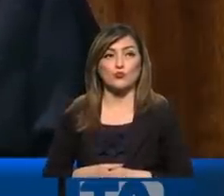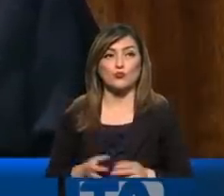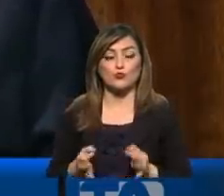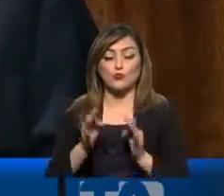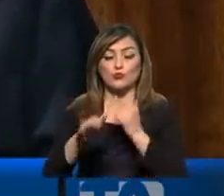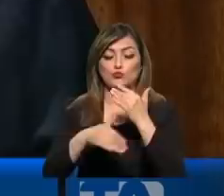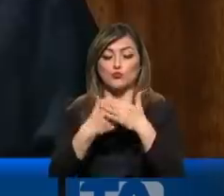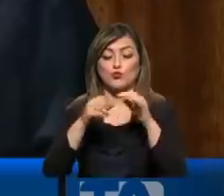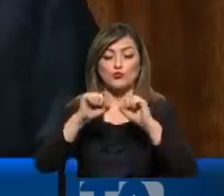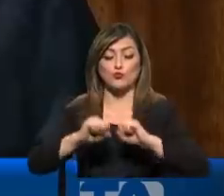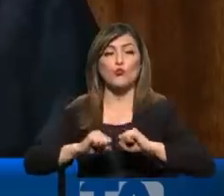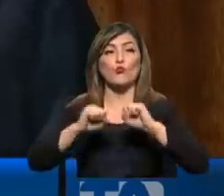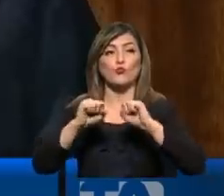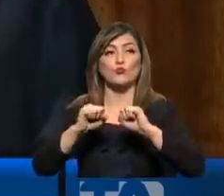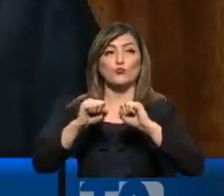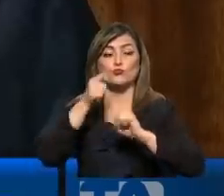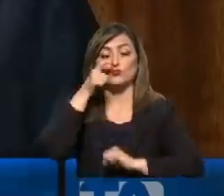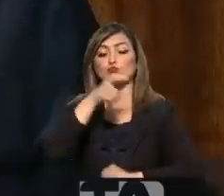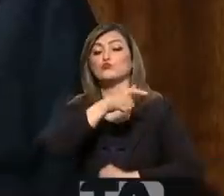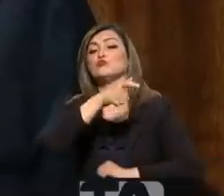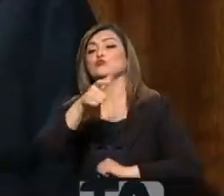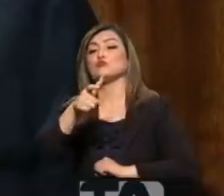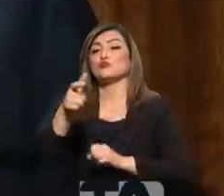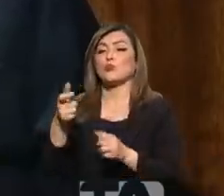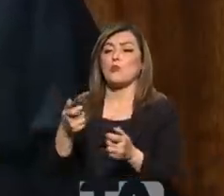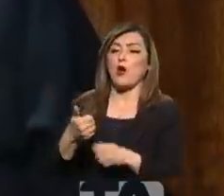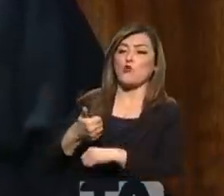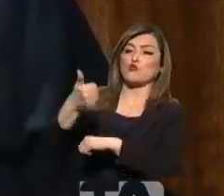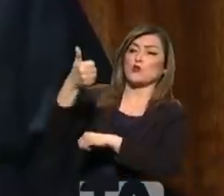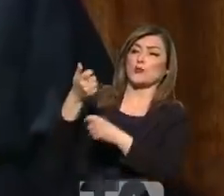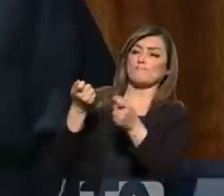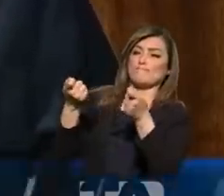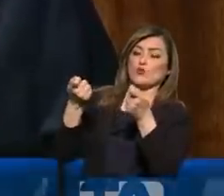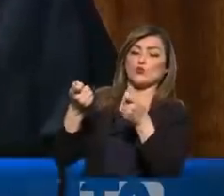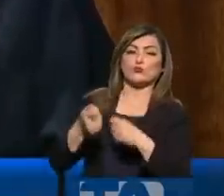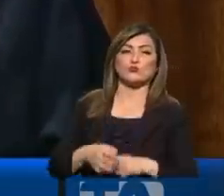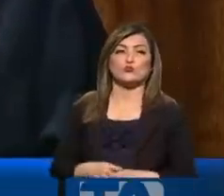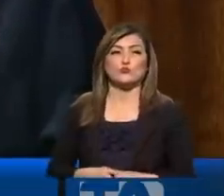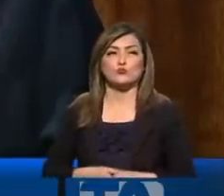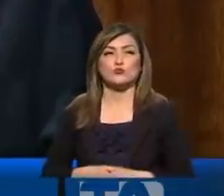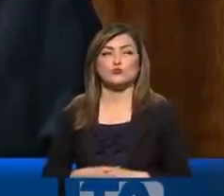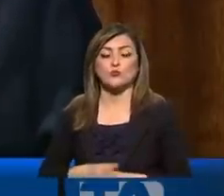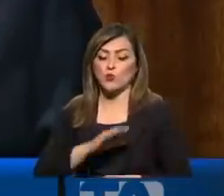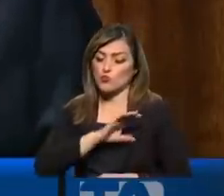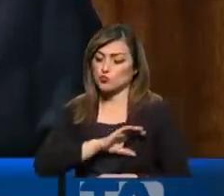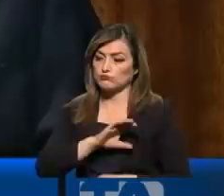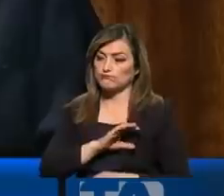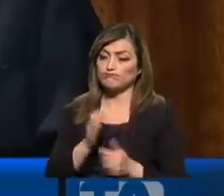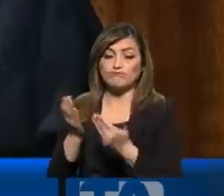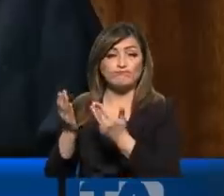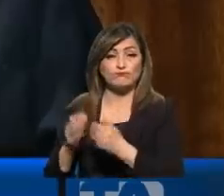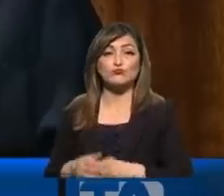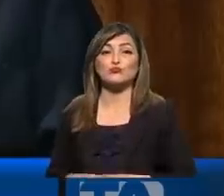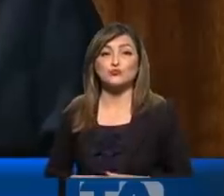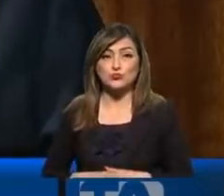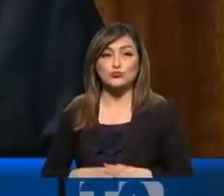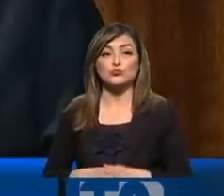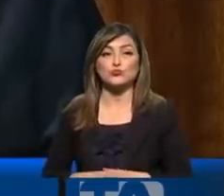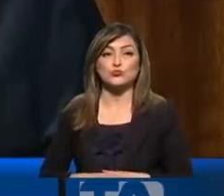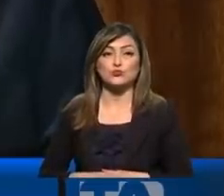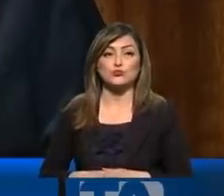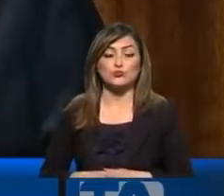todos podemos accionar para fiscalizar al poder, específicamente al poder municipal. Y esa es la